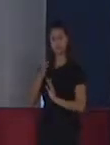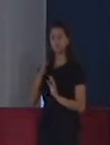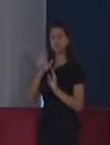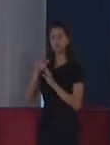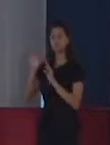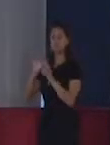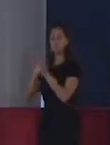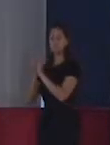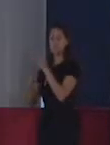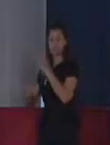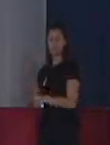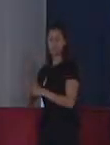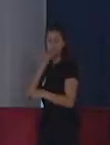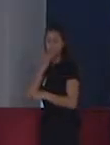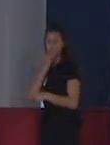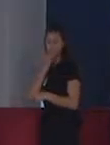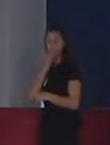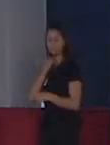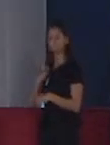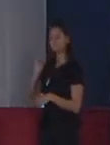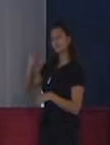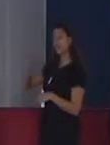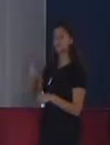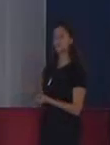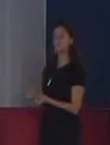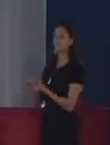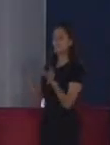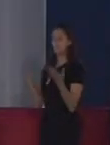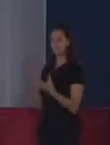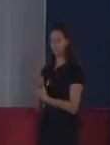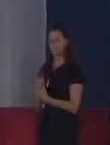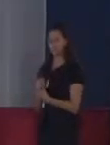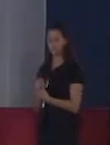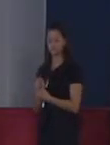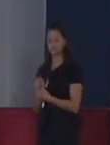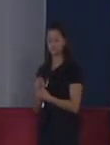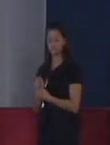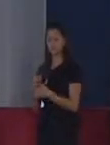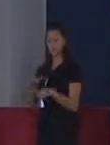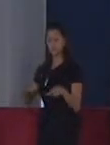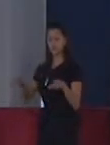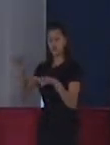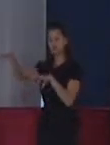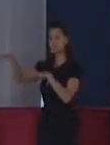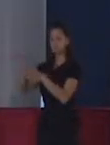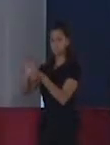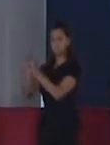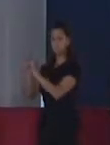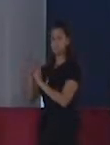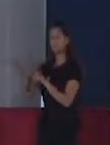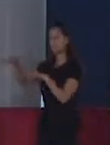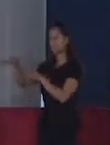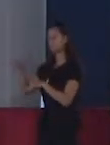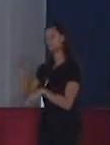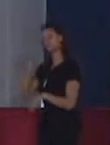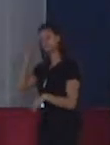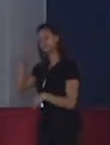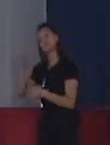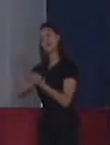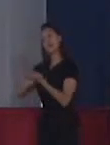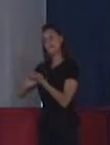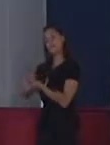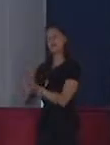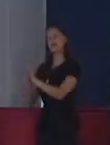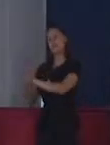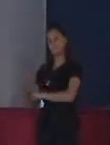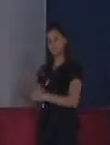y recreación. Se le pidió a muchos de los escenarios deportivos que hicieran las adaptaciones, porque ustedes saben